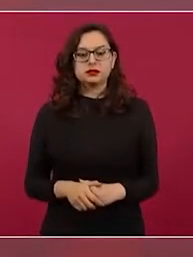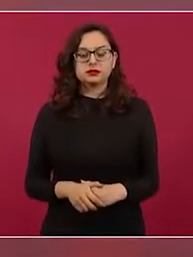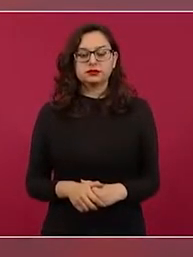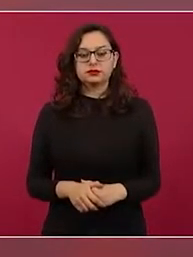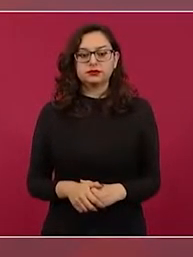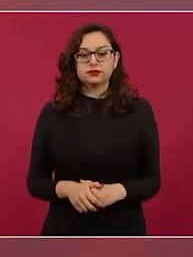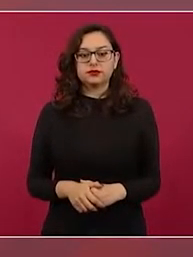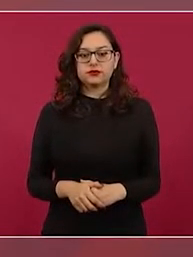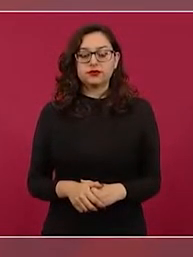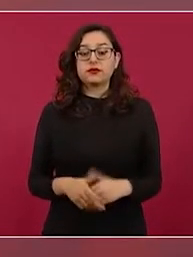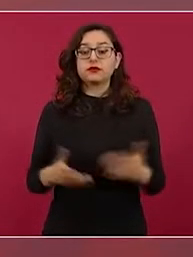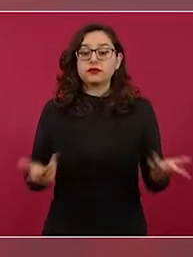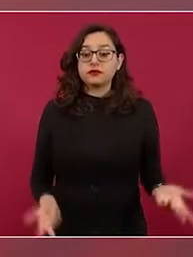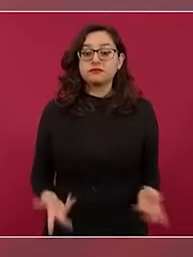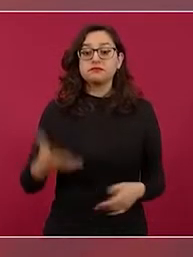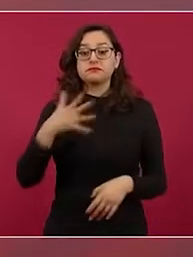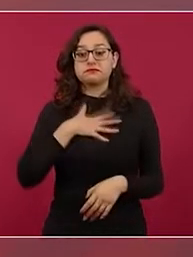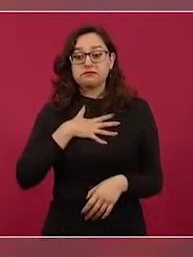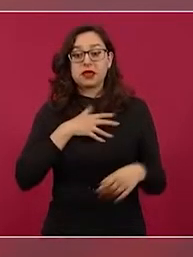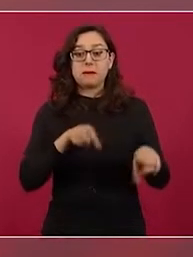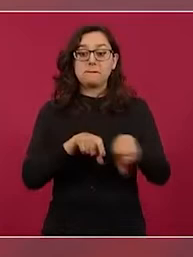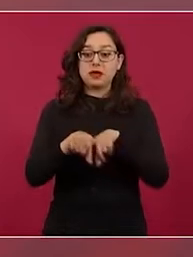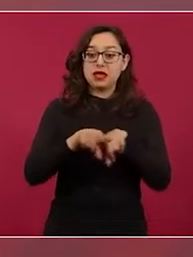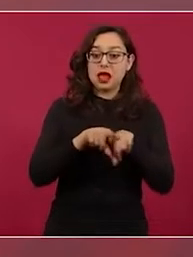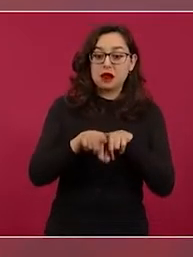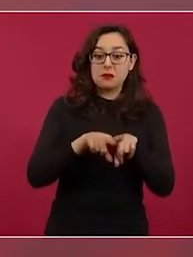el expediente sobre mi hermano,